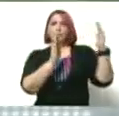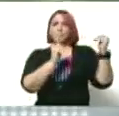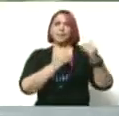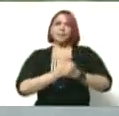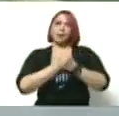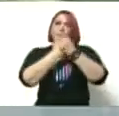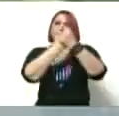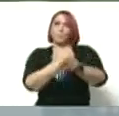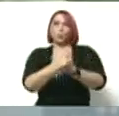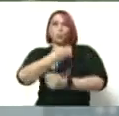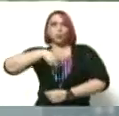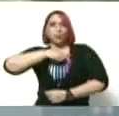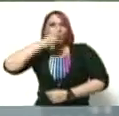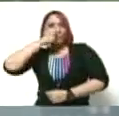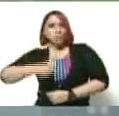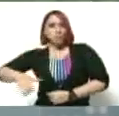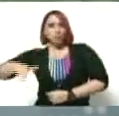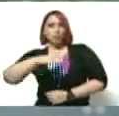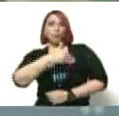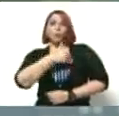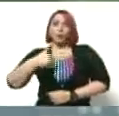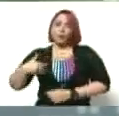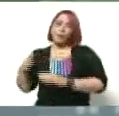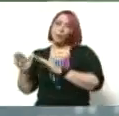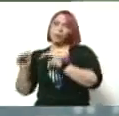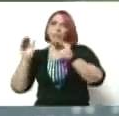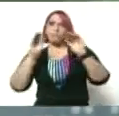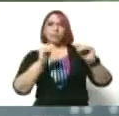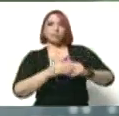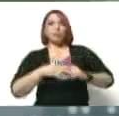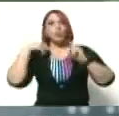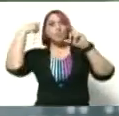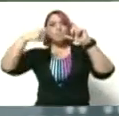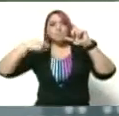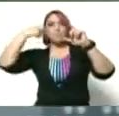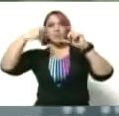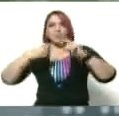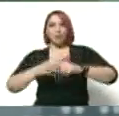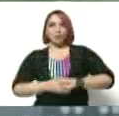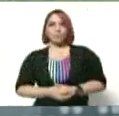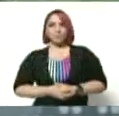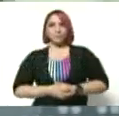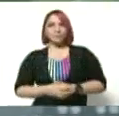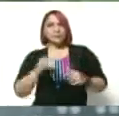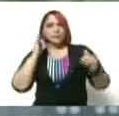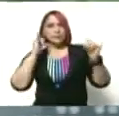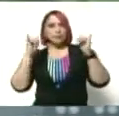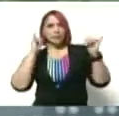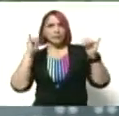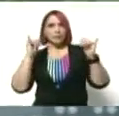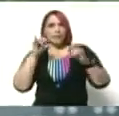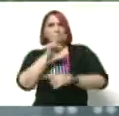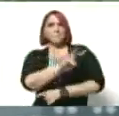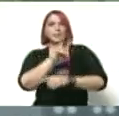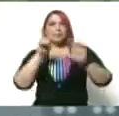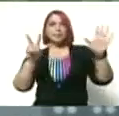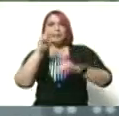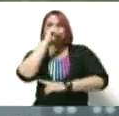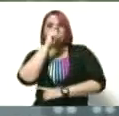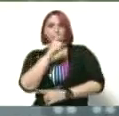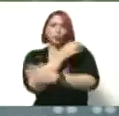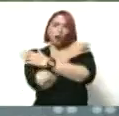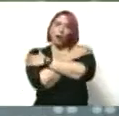para nuestros pueblos queríamos despedirnos con un vídeo para conmemorar estos 27 años de